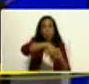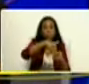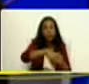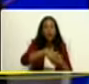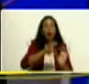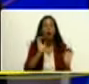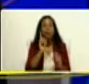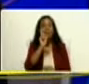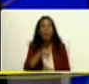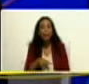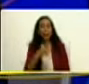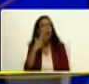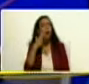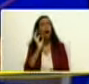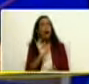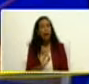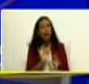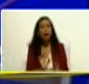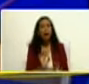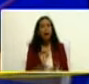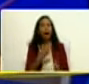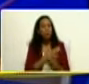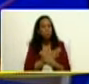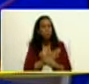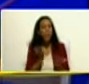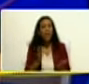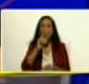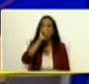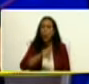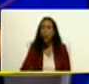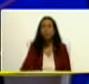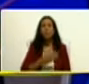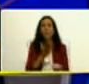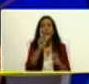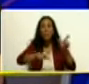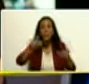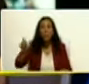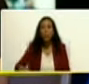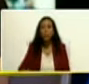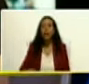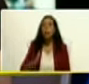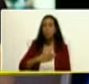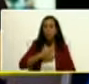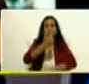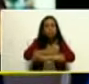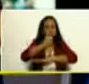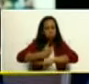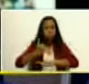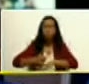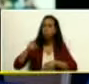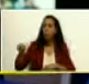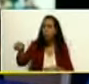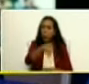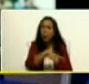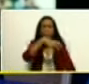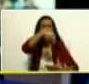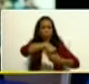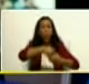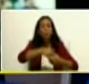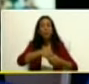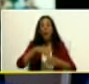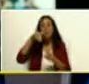muy potables porque le están sirviendo todos los días al pueblo. Pueden con la autoridad popular, con la autoridad que les da